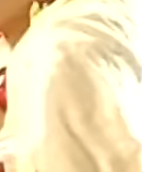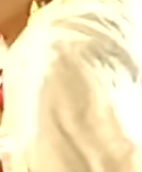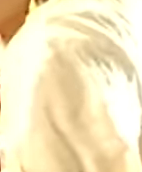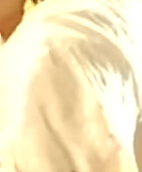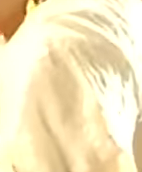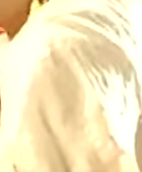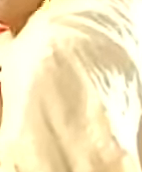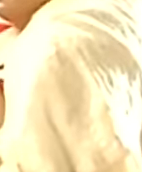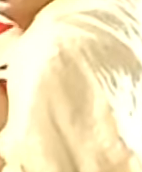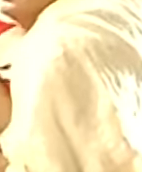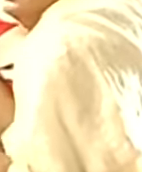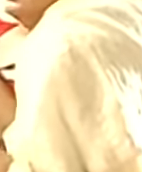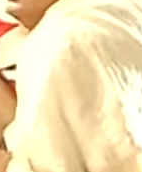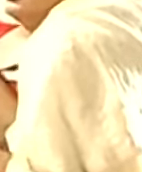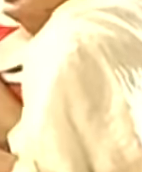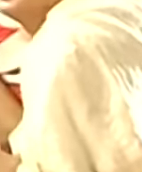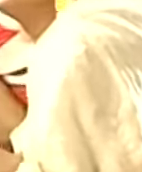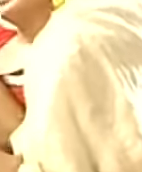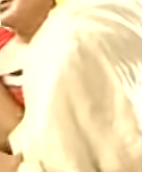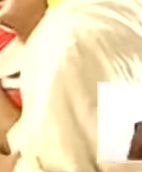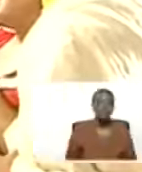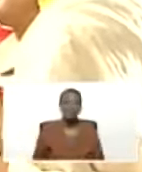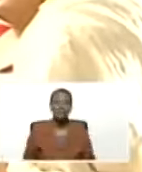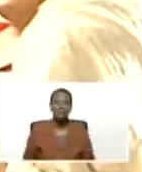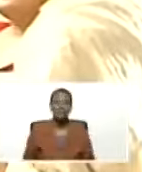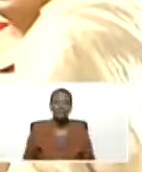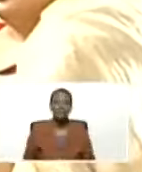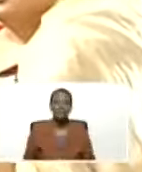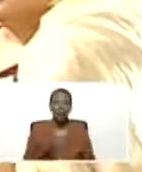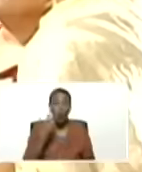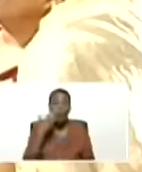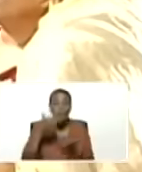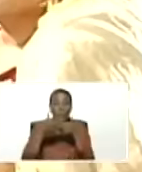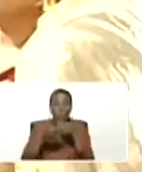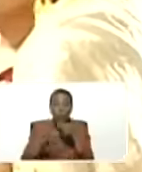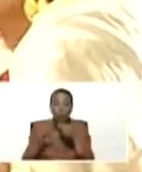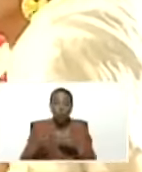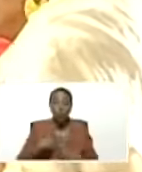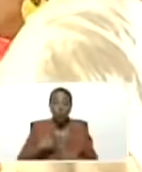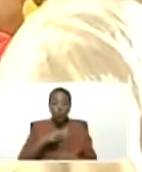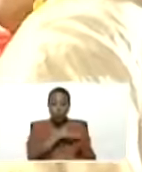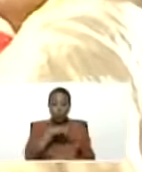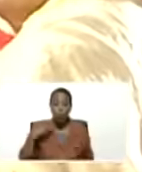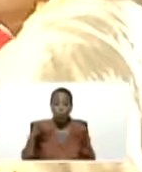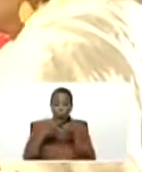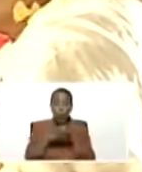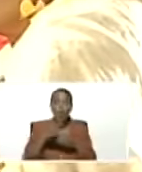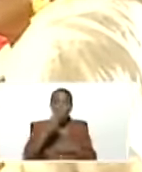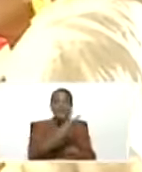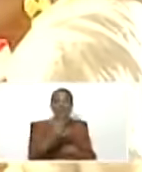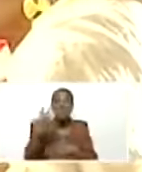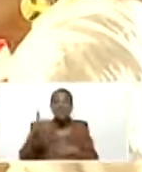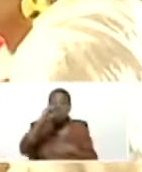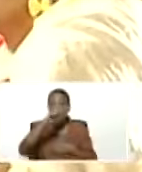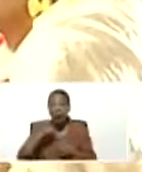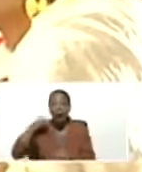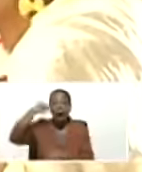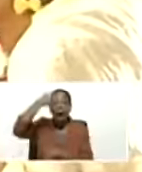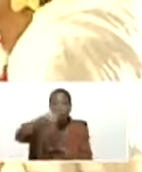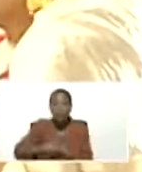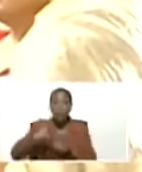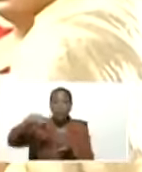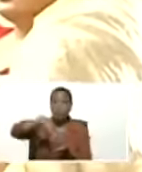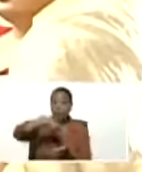el estado Carabobo. Sí. Estamos haciendo todo lo posible por buscar todos los recursos necesarios para